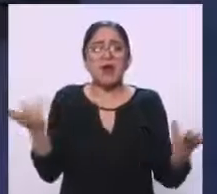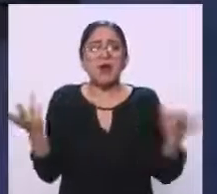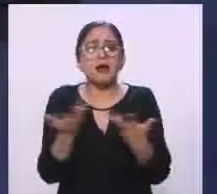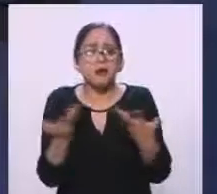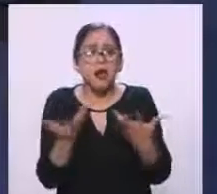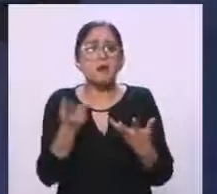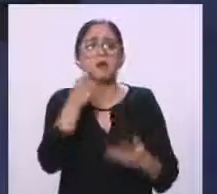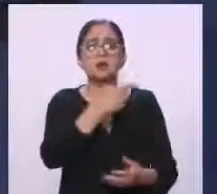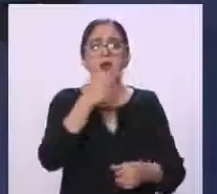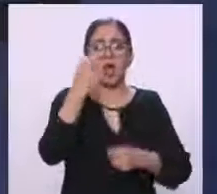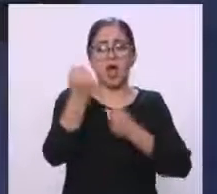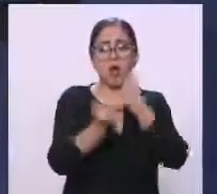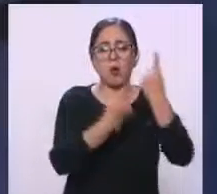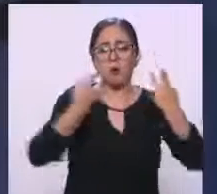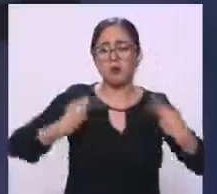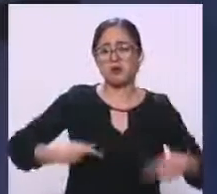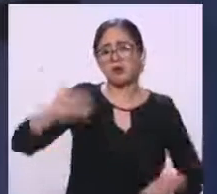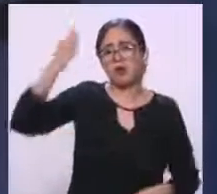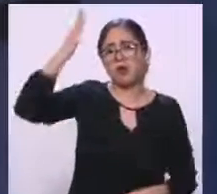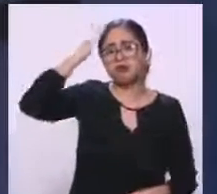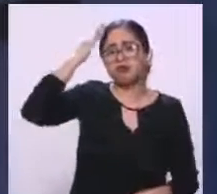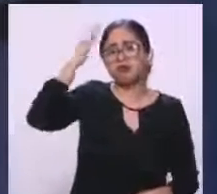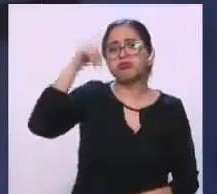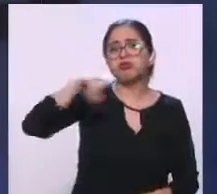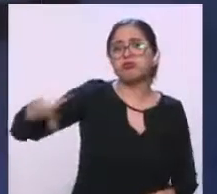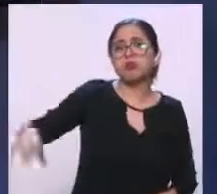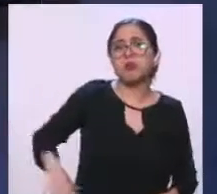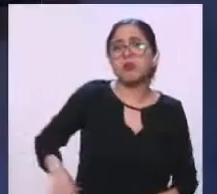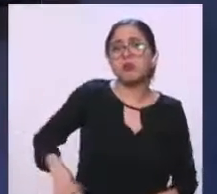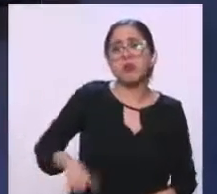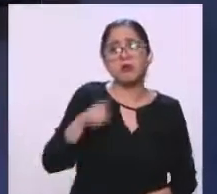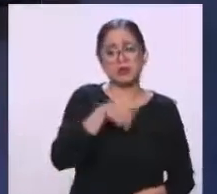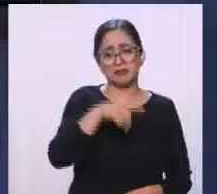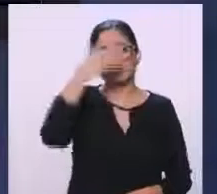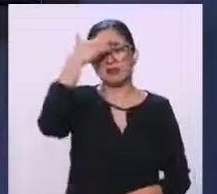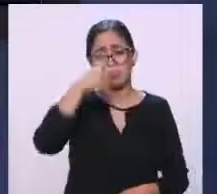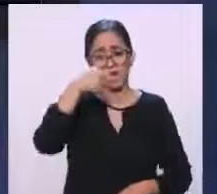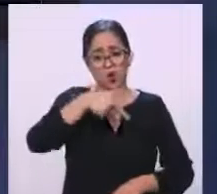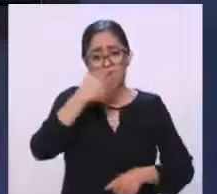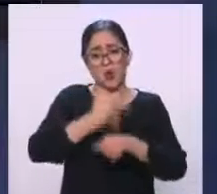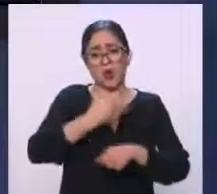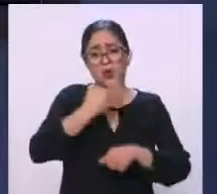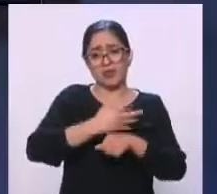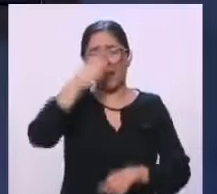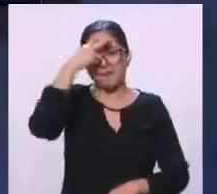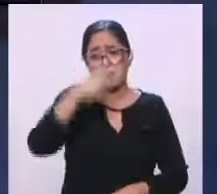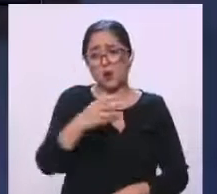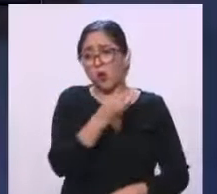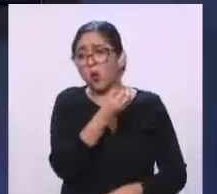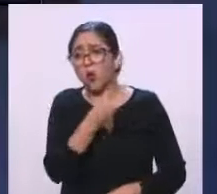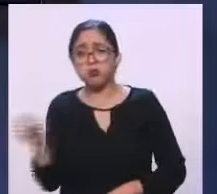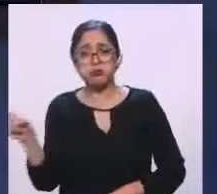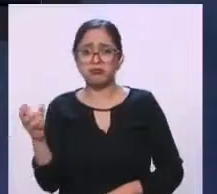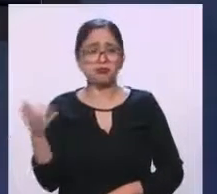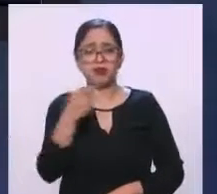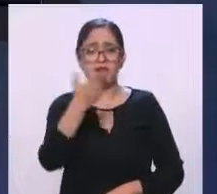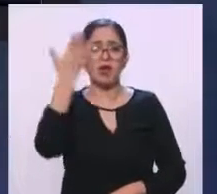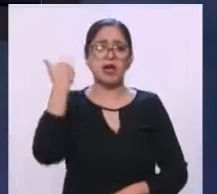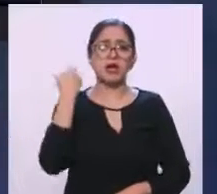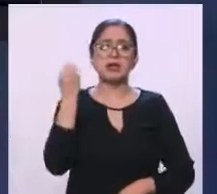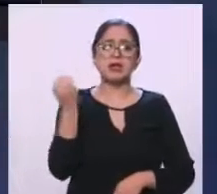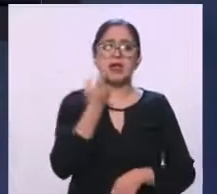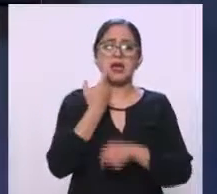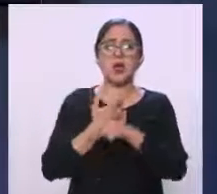ordinarios de actuación del poder público, que claramente no es el caso de México ahora. Ya lo dijo la secretaria de Gobernación, Olga